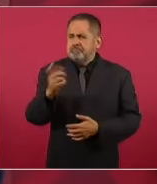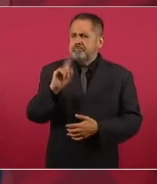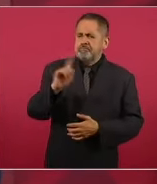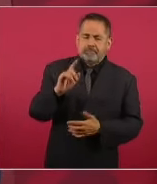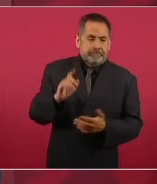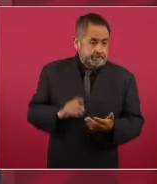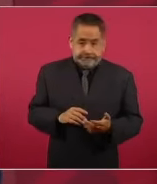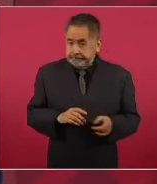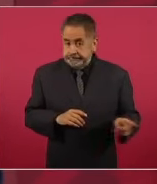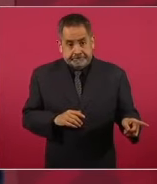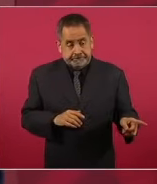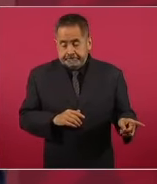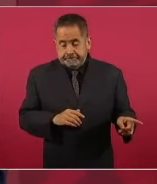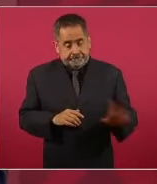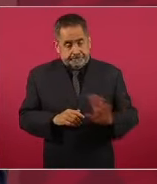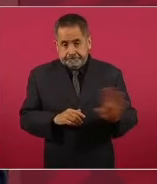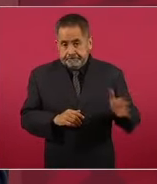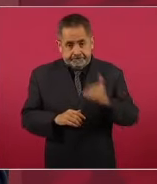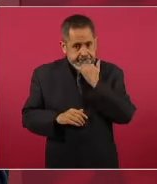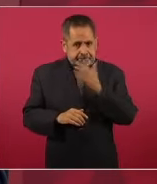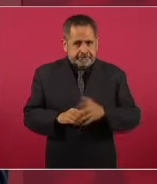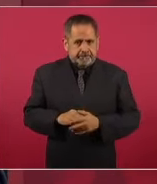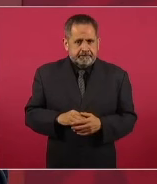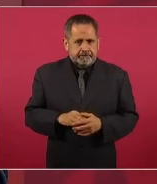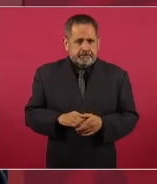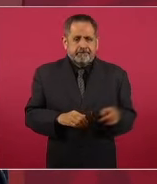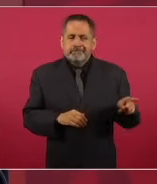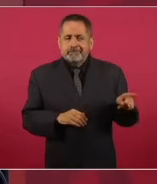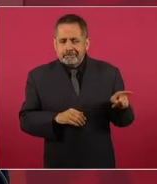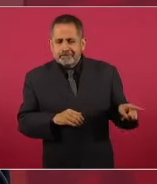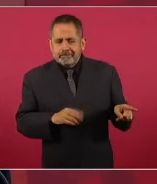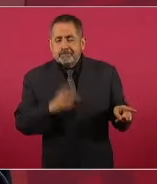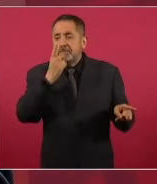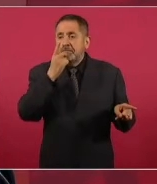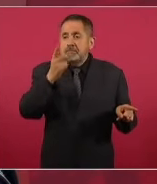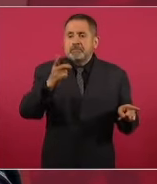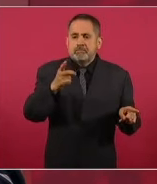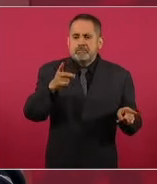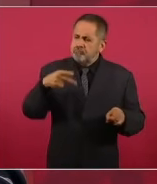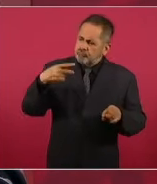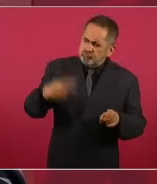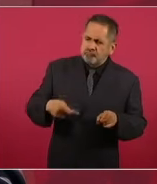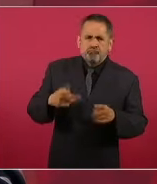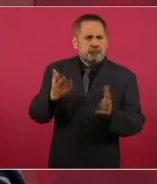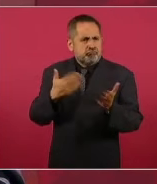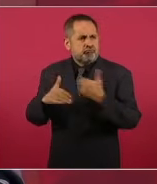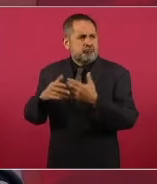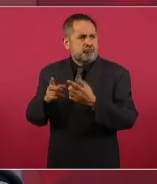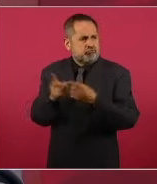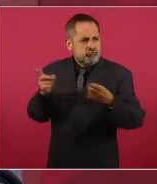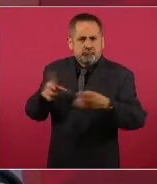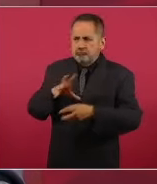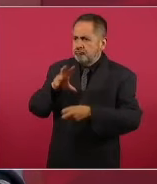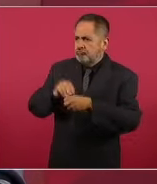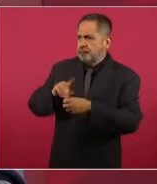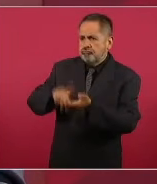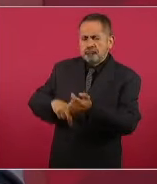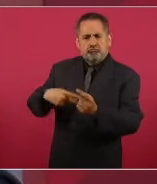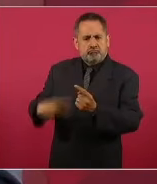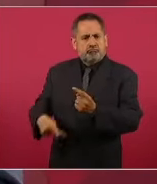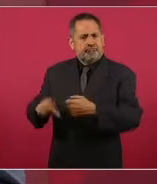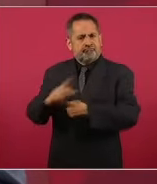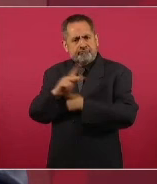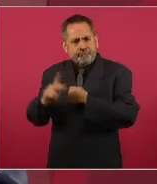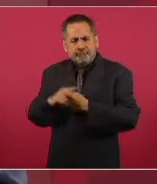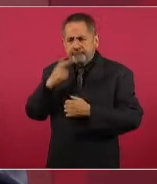interno o no se debía fomentar el desarrollo al interior del